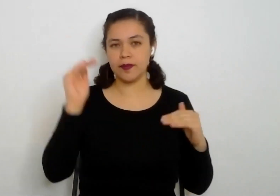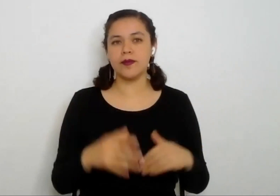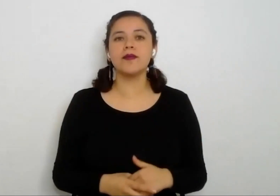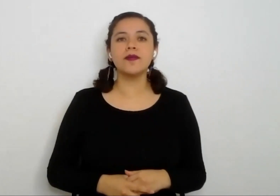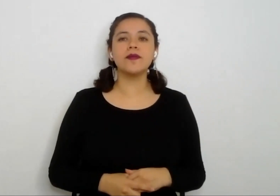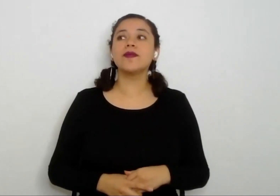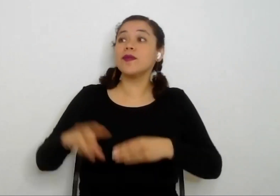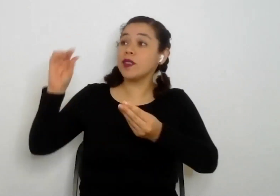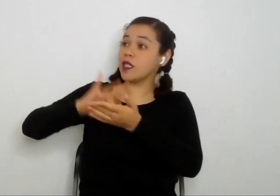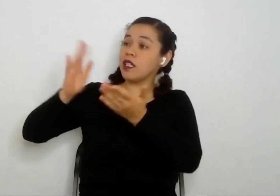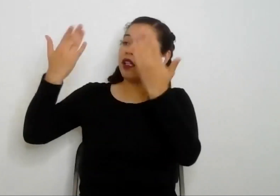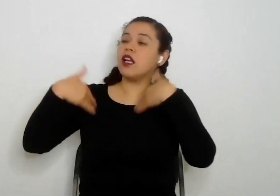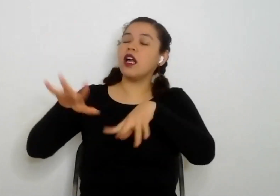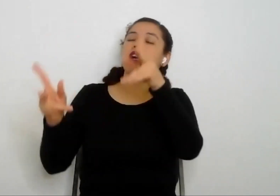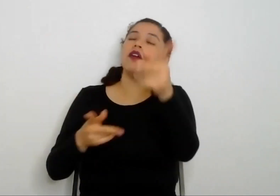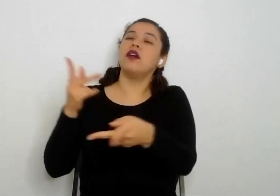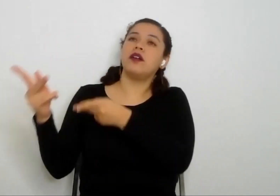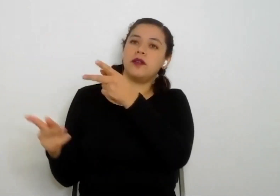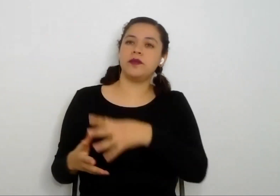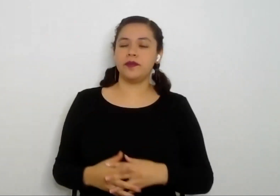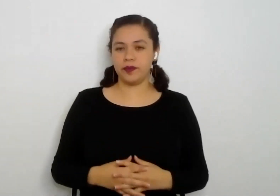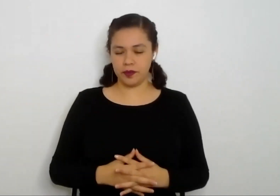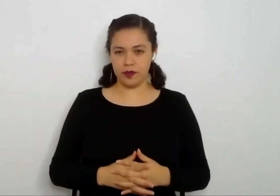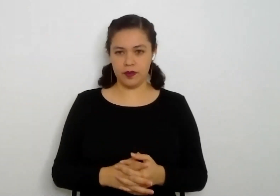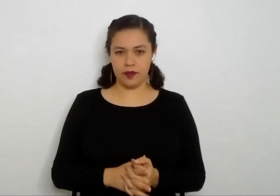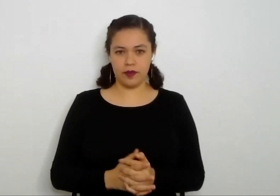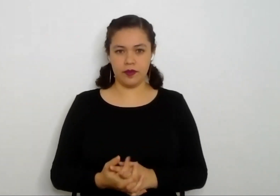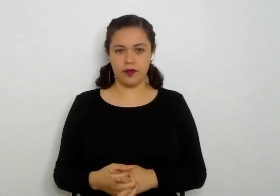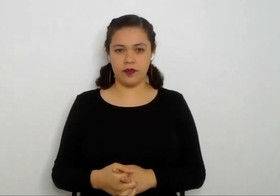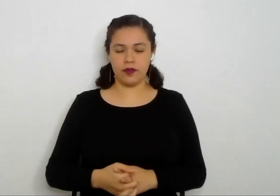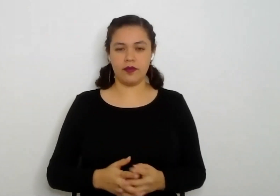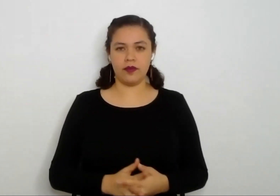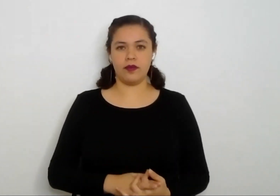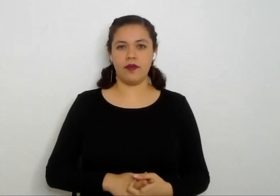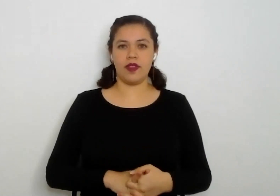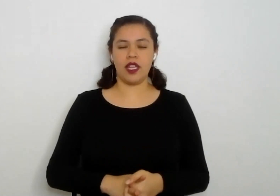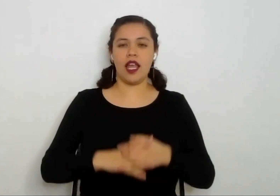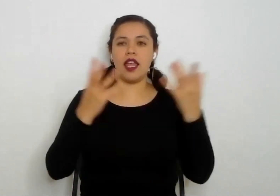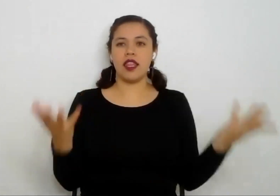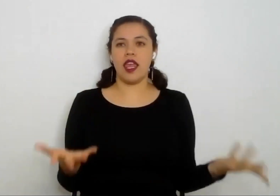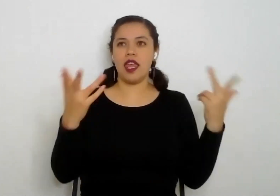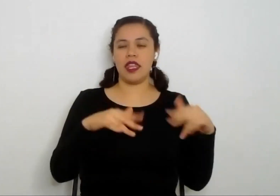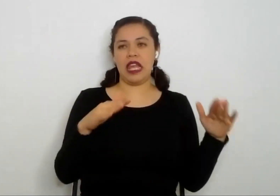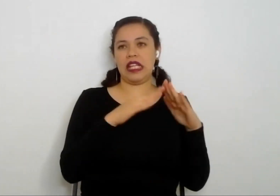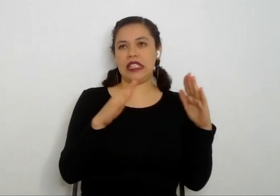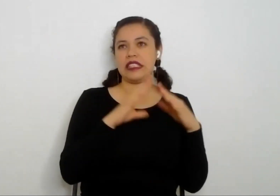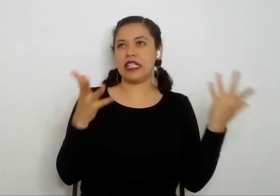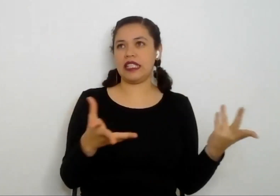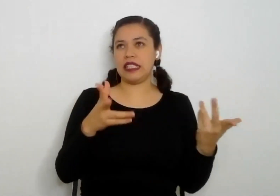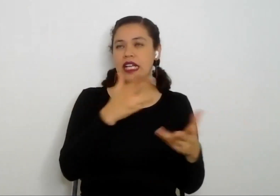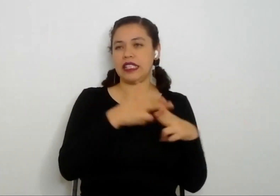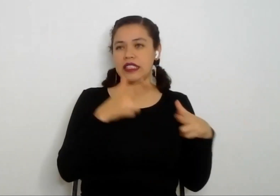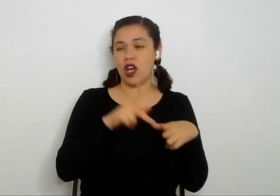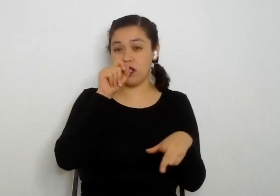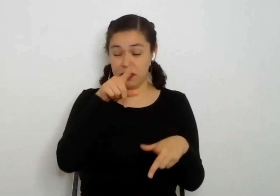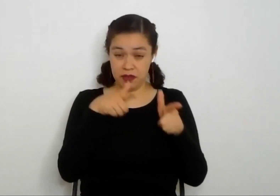Muchas gracias. La siguiente pregunta. ¿Hasta cuándo será conveniente la inversión en inmuebles? Porque actualmente no es tan redituable o seguirá